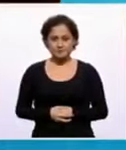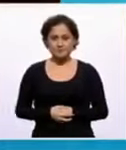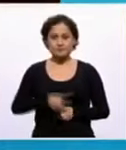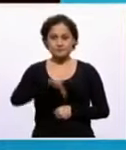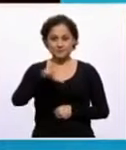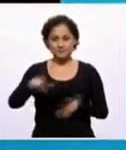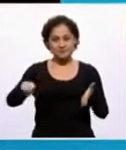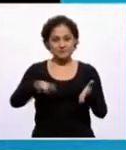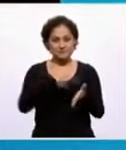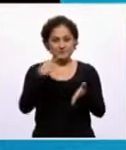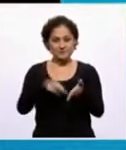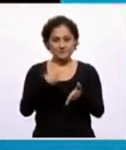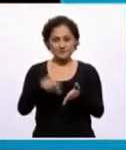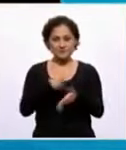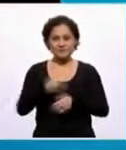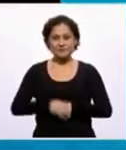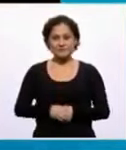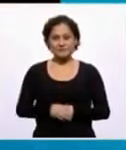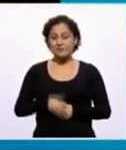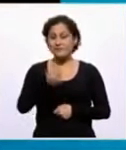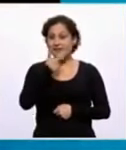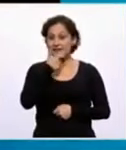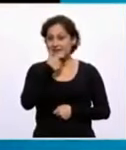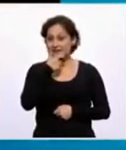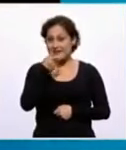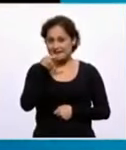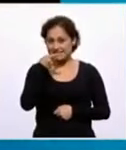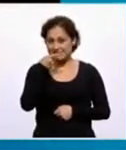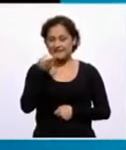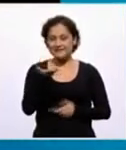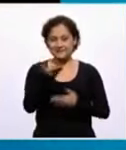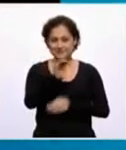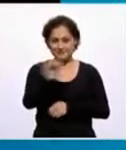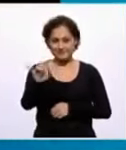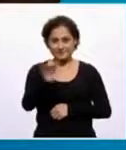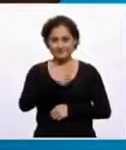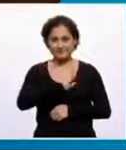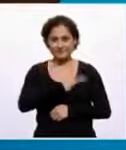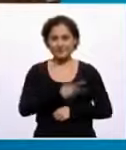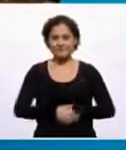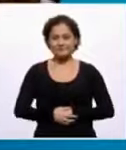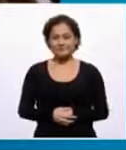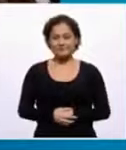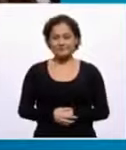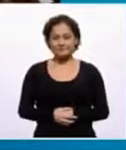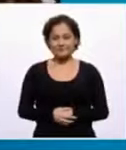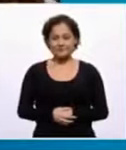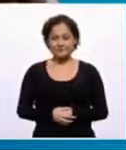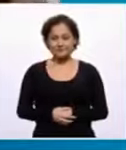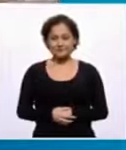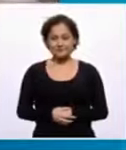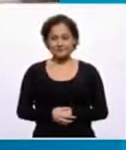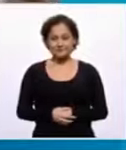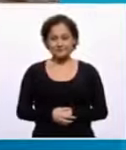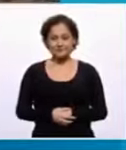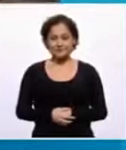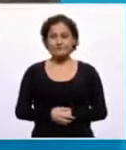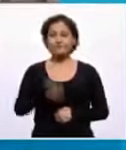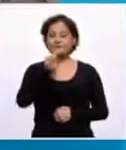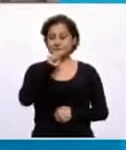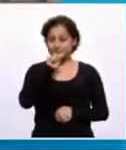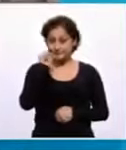Firmando. It says our story and then I signed it at the bottom. Pero sobre todo, está